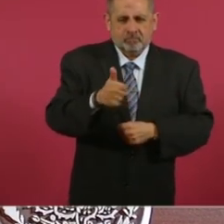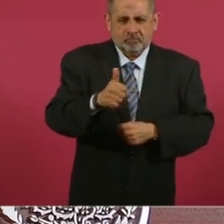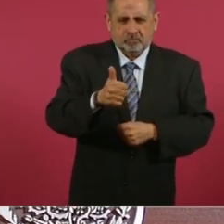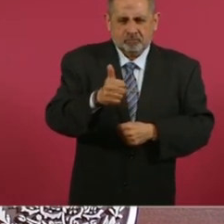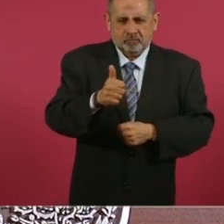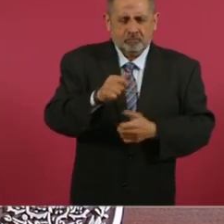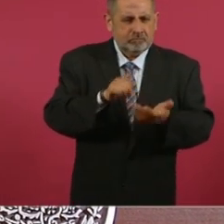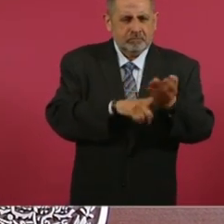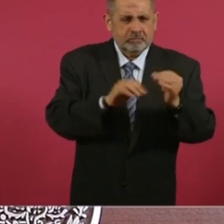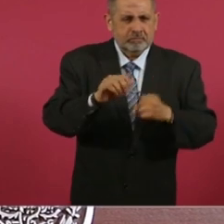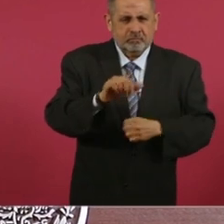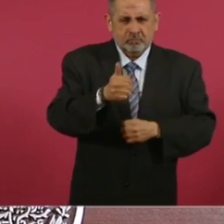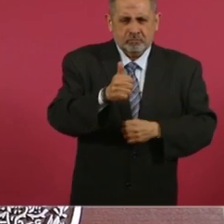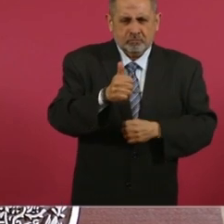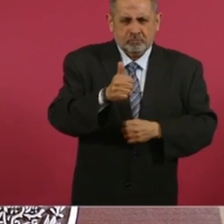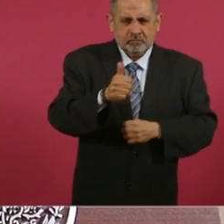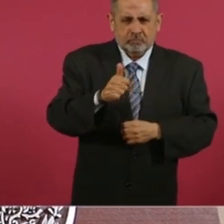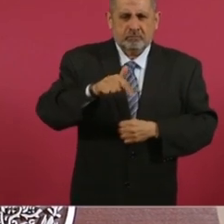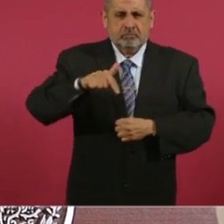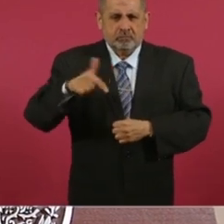¿Sí? 12,